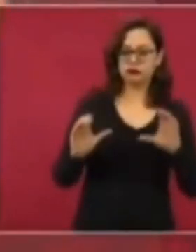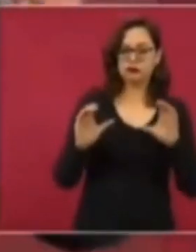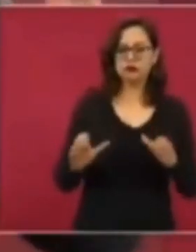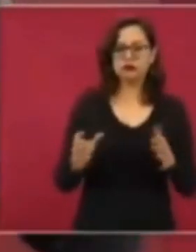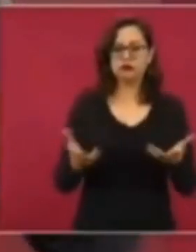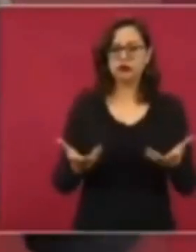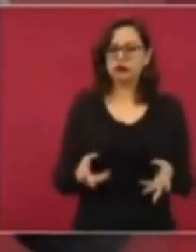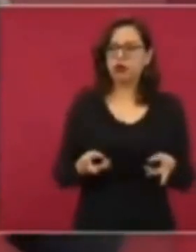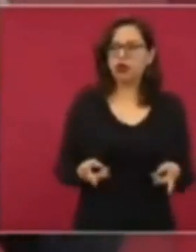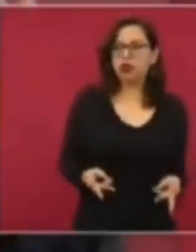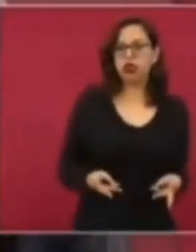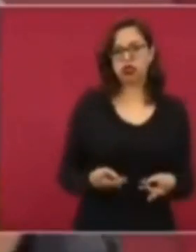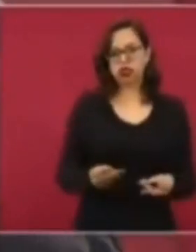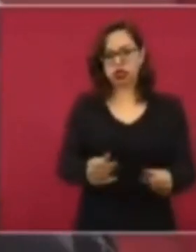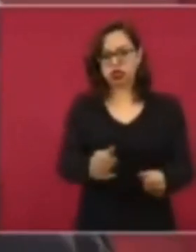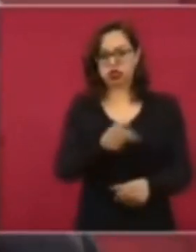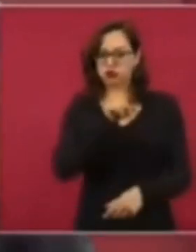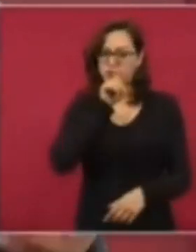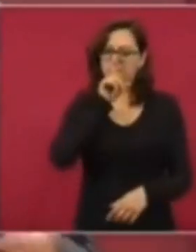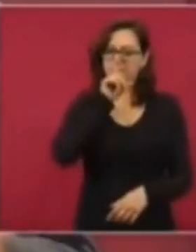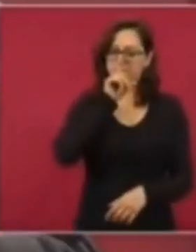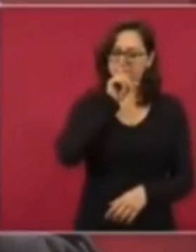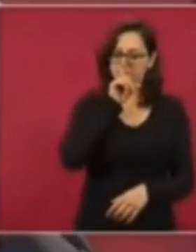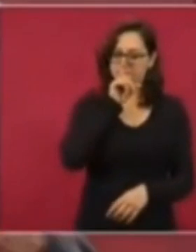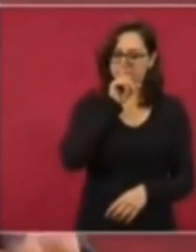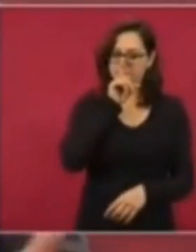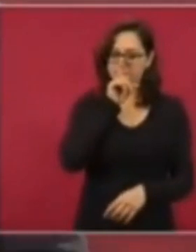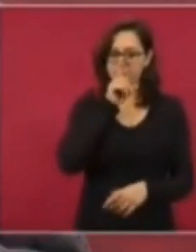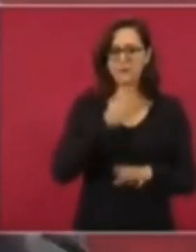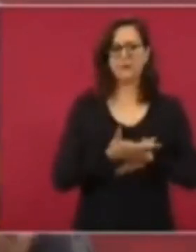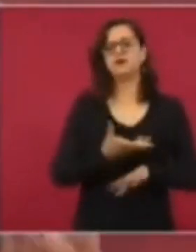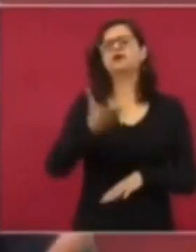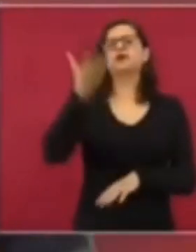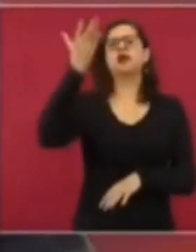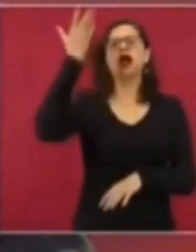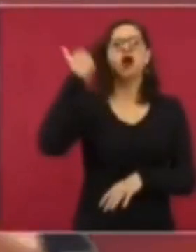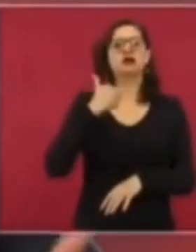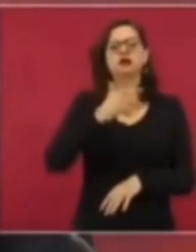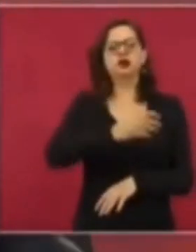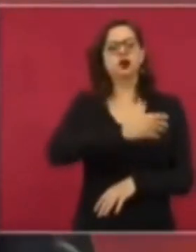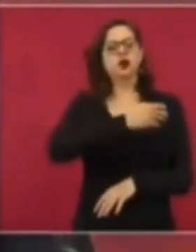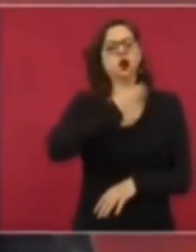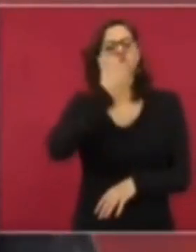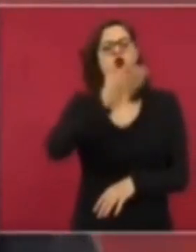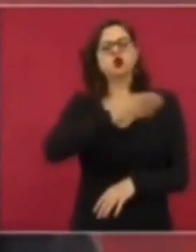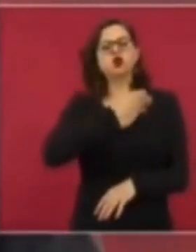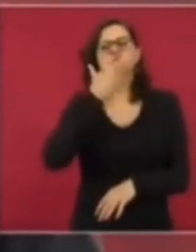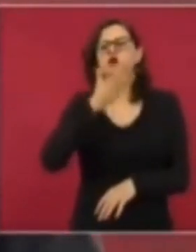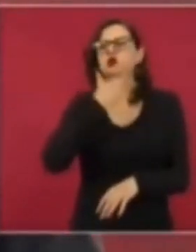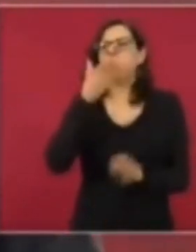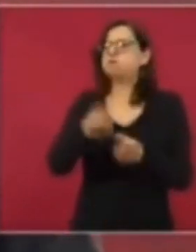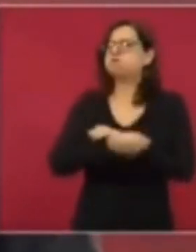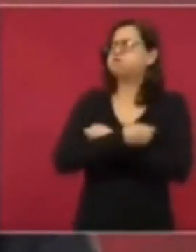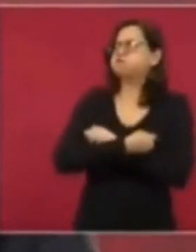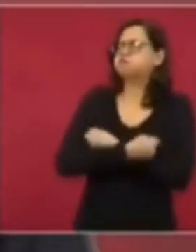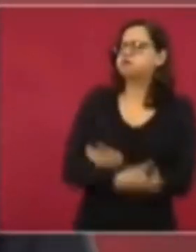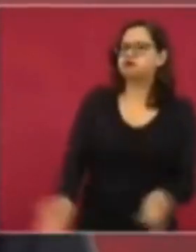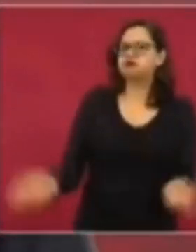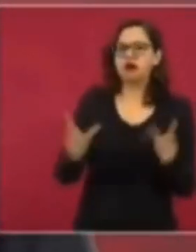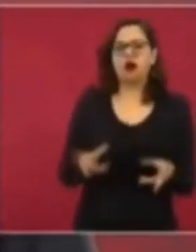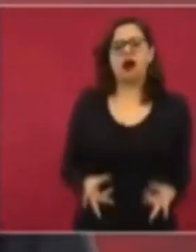Antes eso era como algo normal,